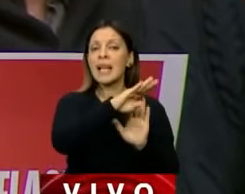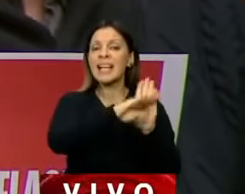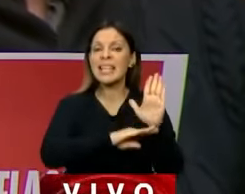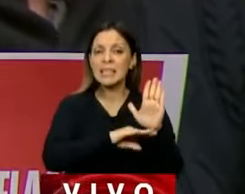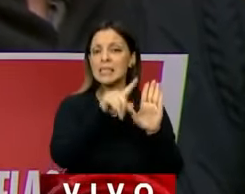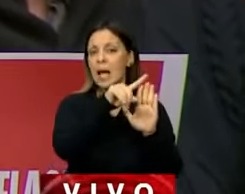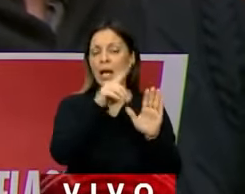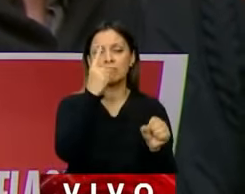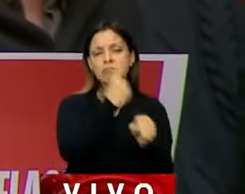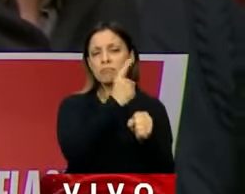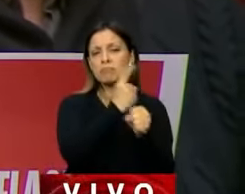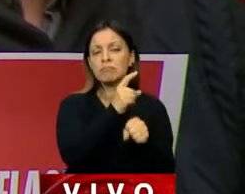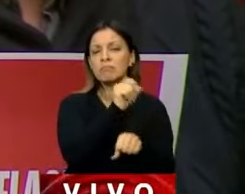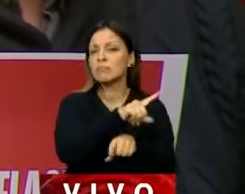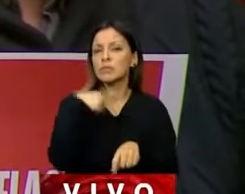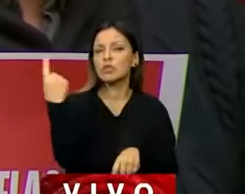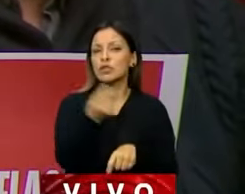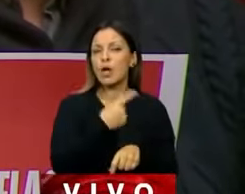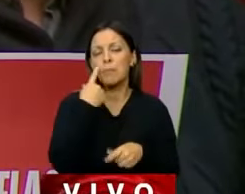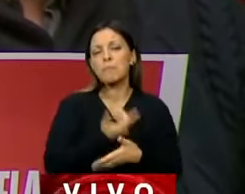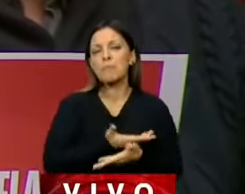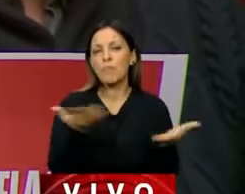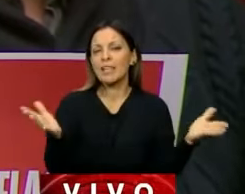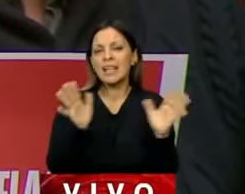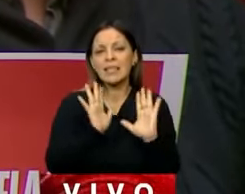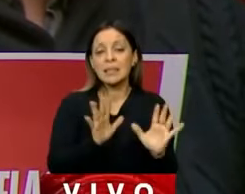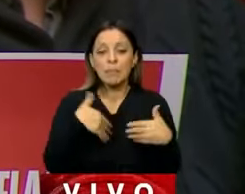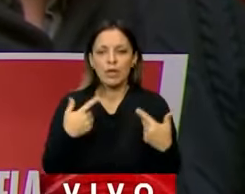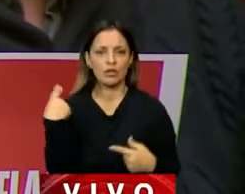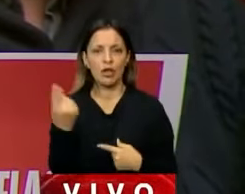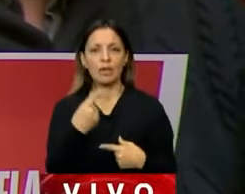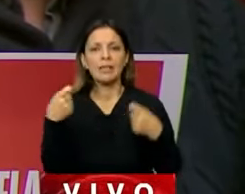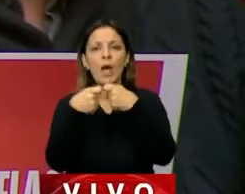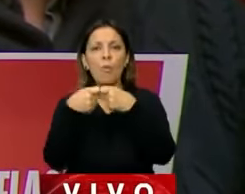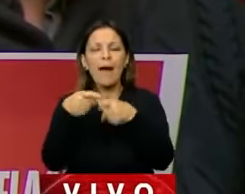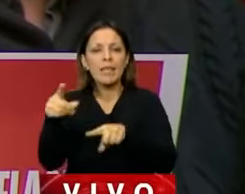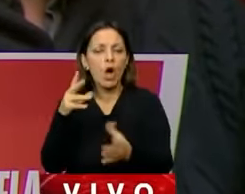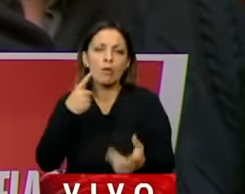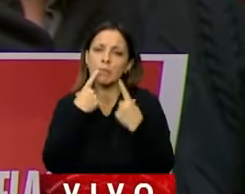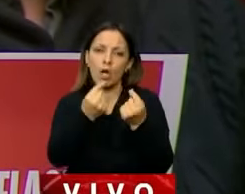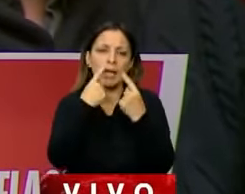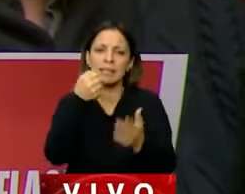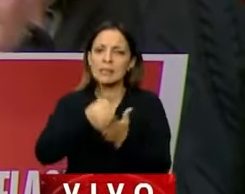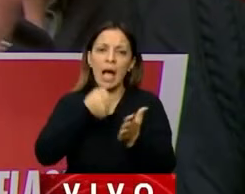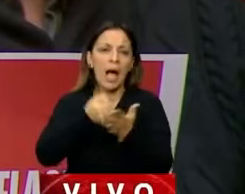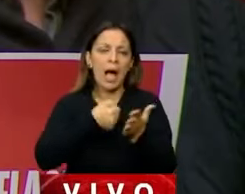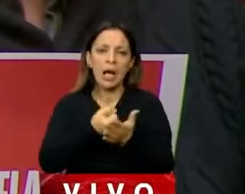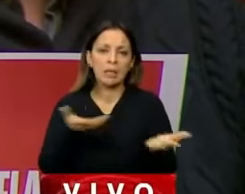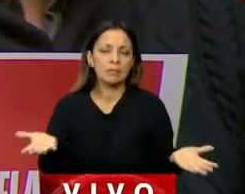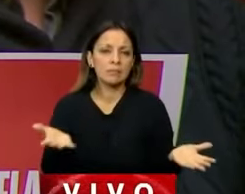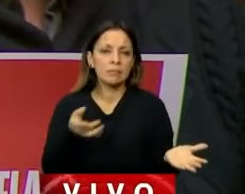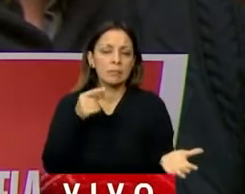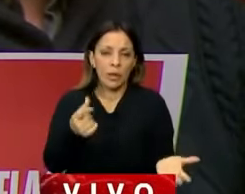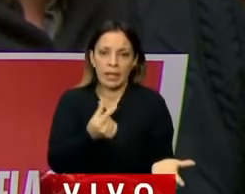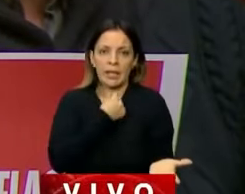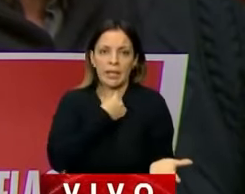la cabeza dejan claramente demostrado, y por eso este plan de lucha que están desarrollando, y por eso un reclamo elemental.